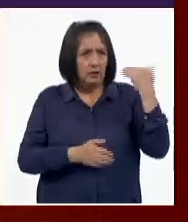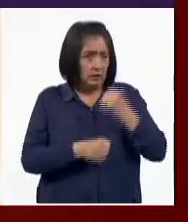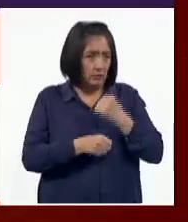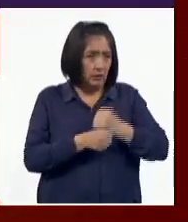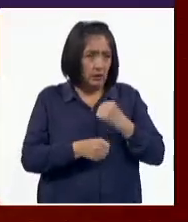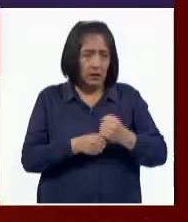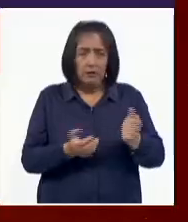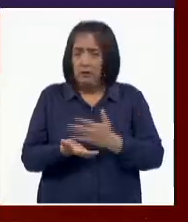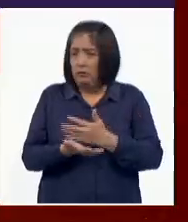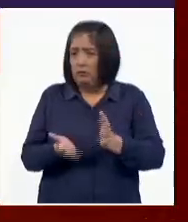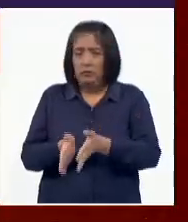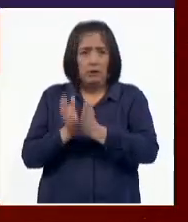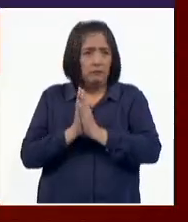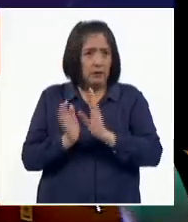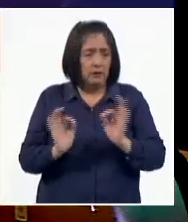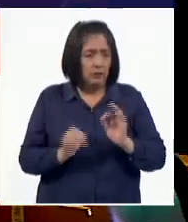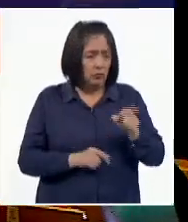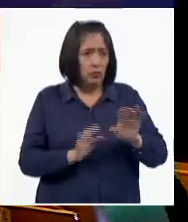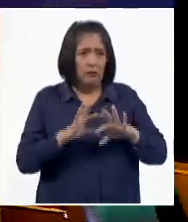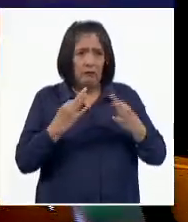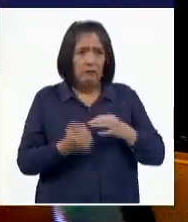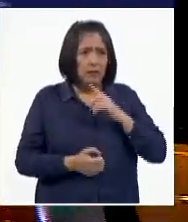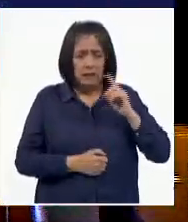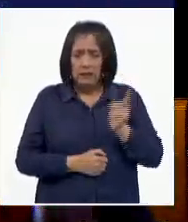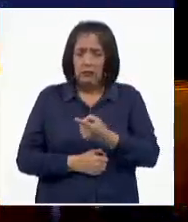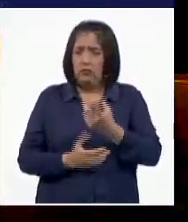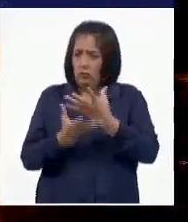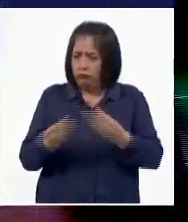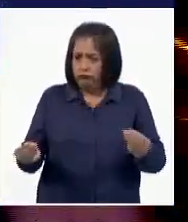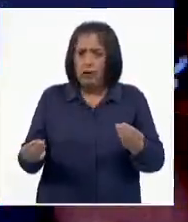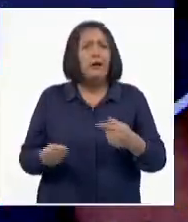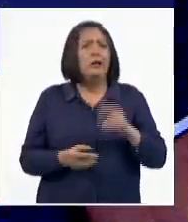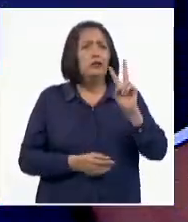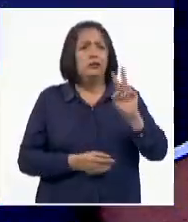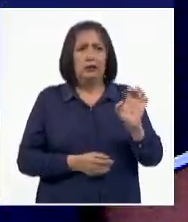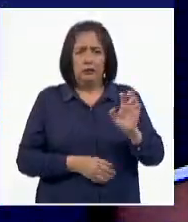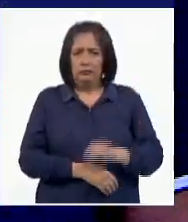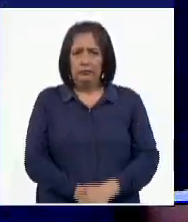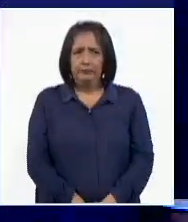aún no han sido solicitadas pese a que su familia denunció su desaparición el 2 de enero.